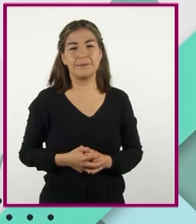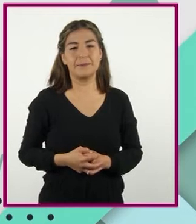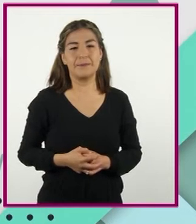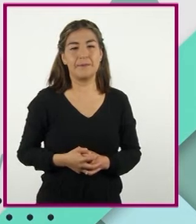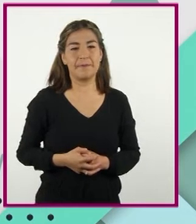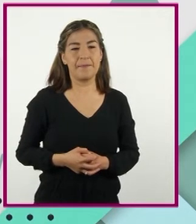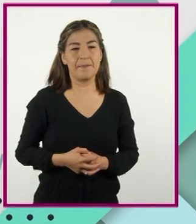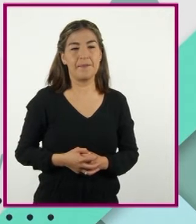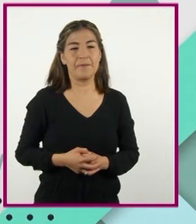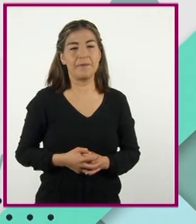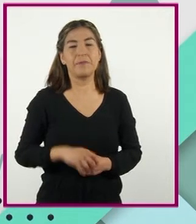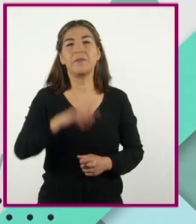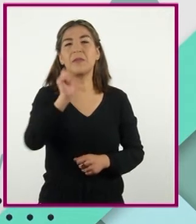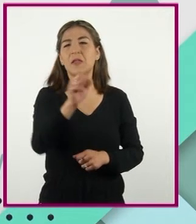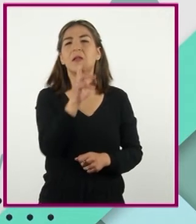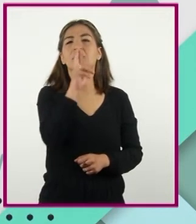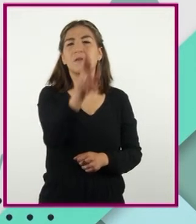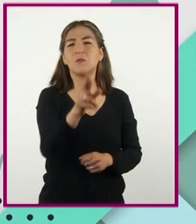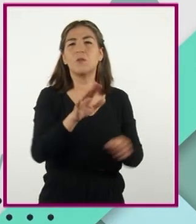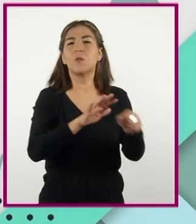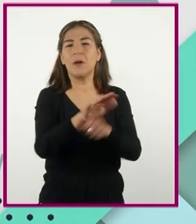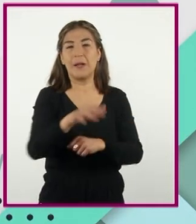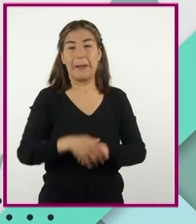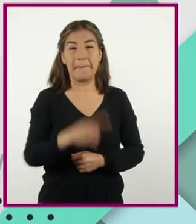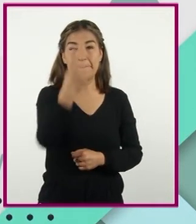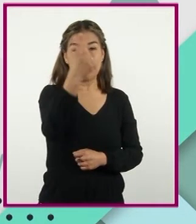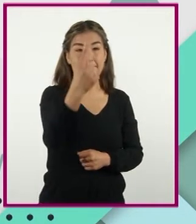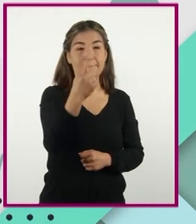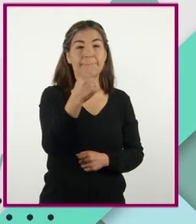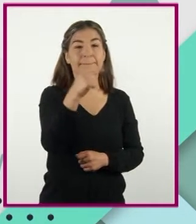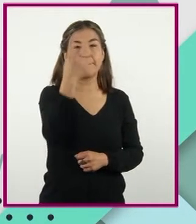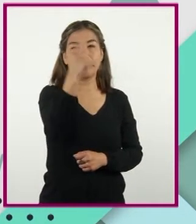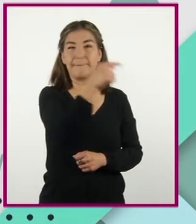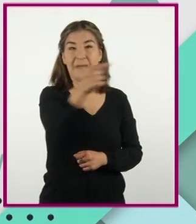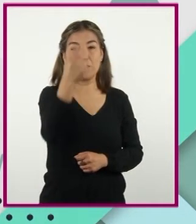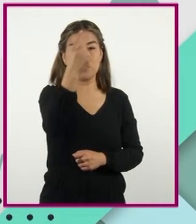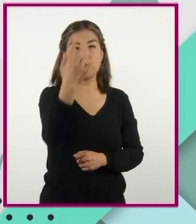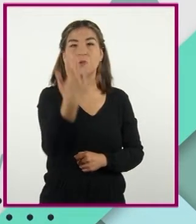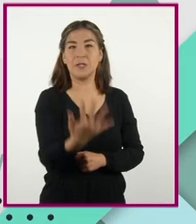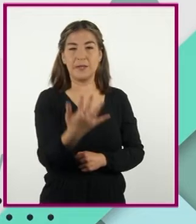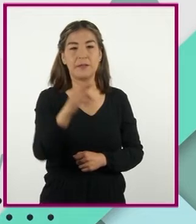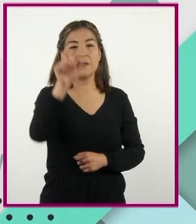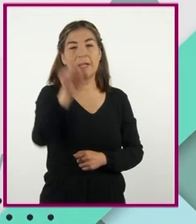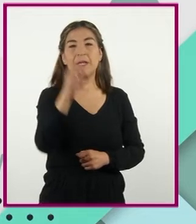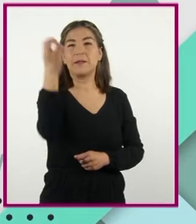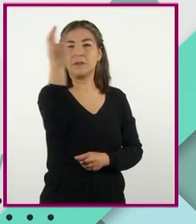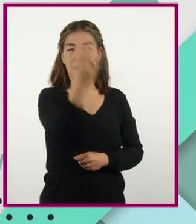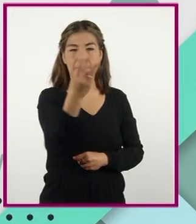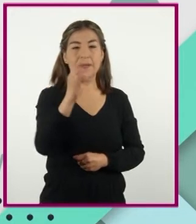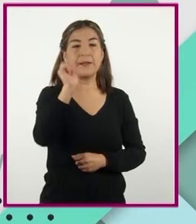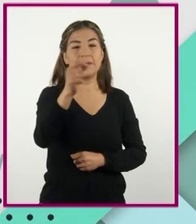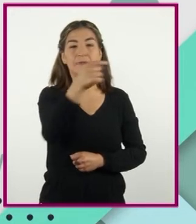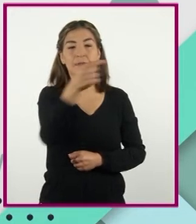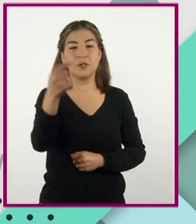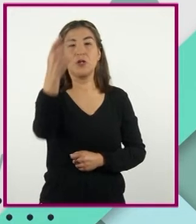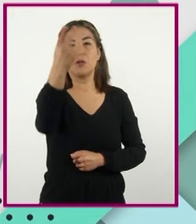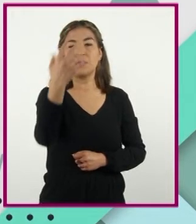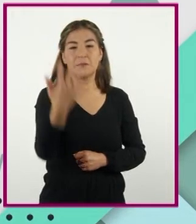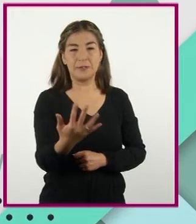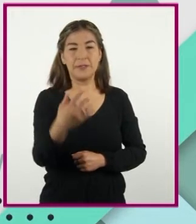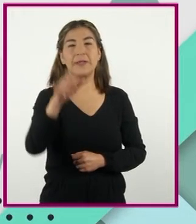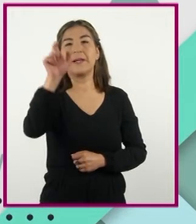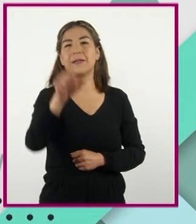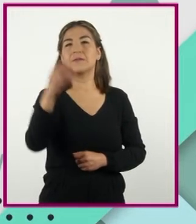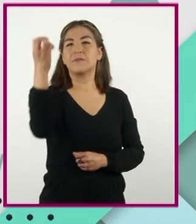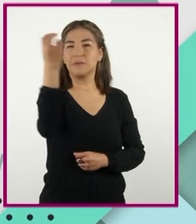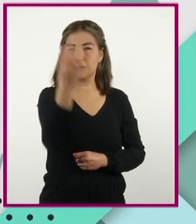Los otros términos semejantes son menos 1/5 de x al cubo, menos 2/5 de x al cubo. La